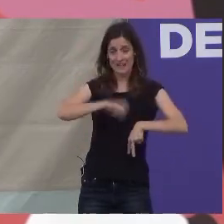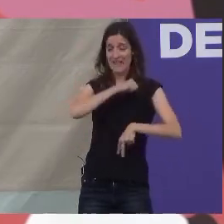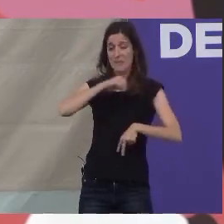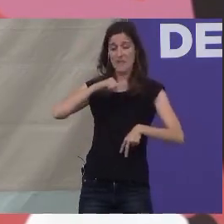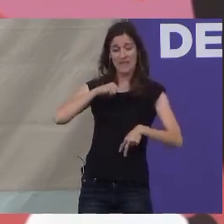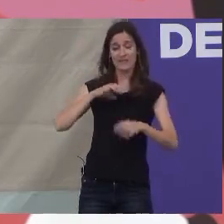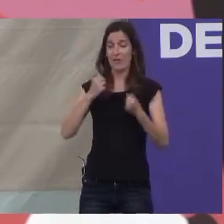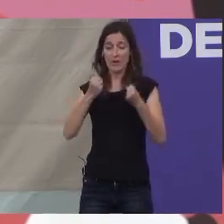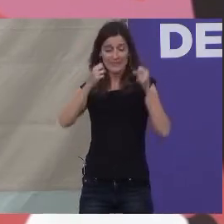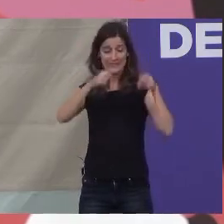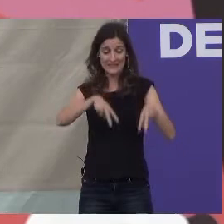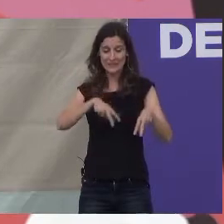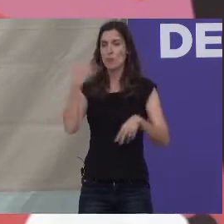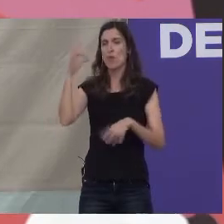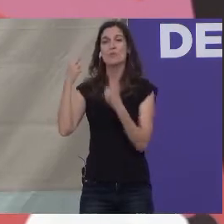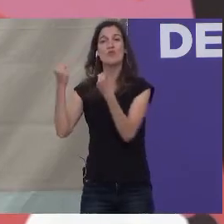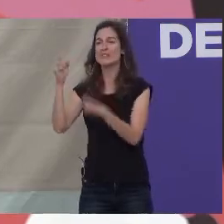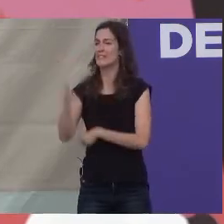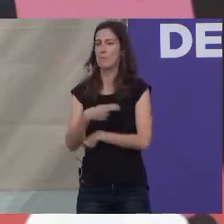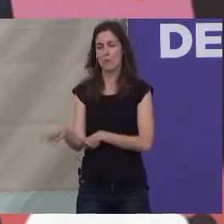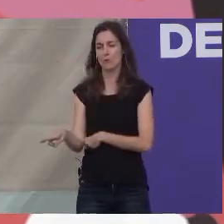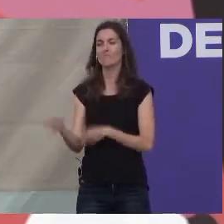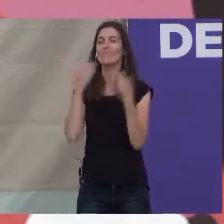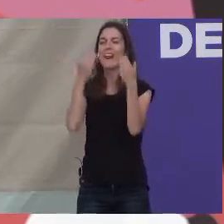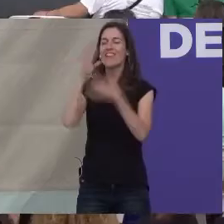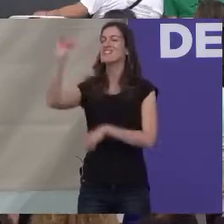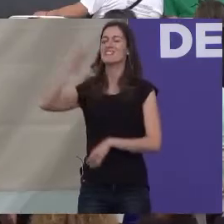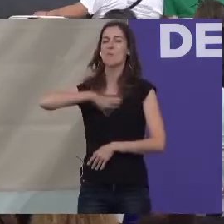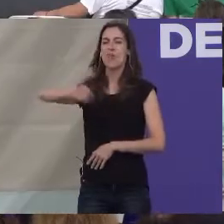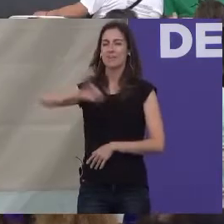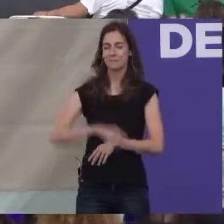independiente y fuerte, no hay un Podemos fuerte. Muchas gracias y sí se puede.